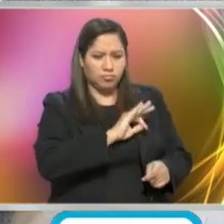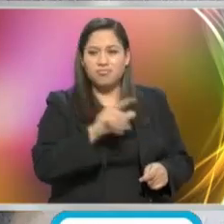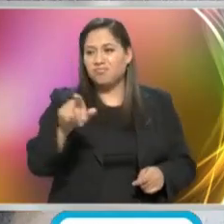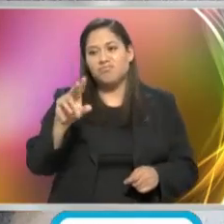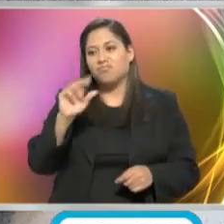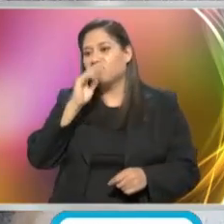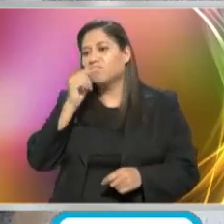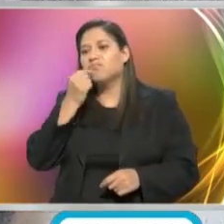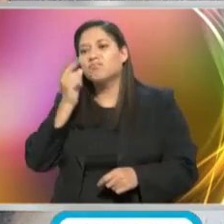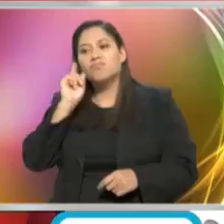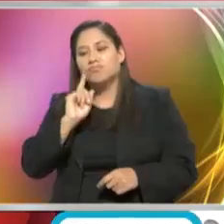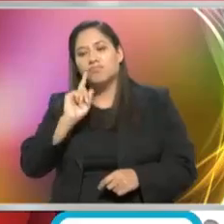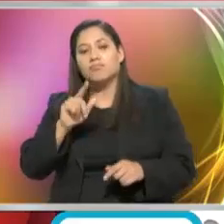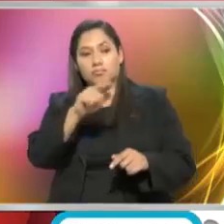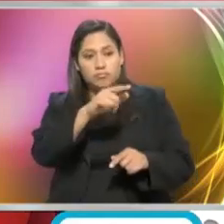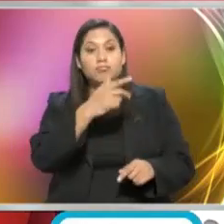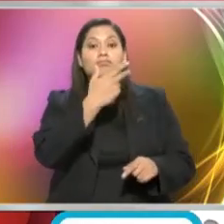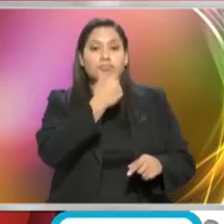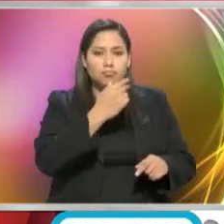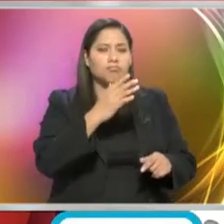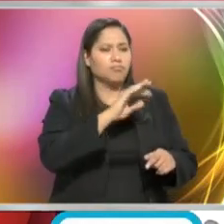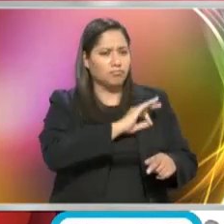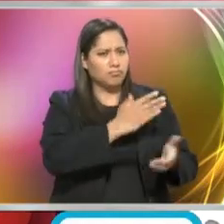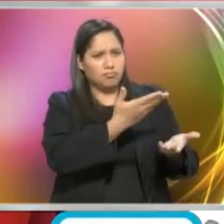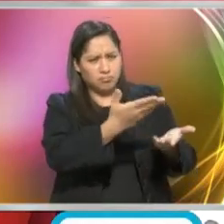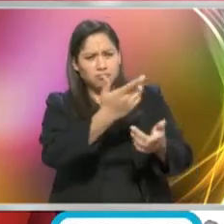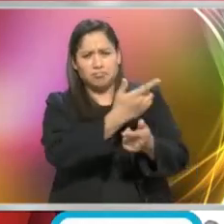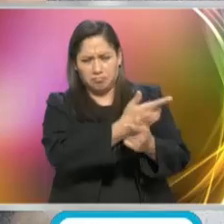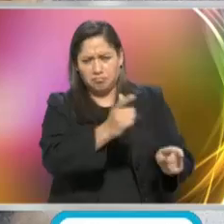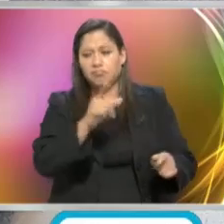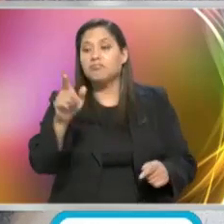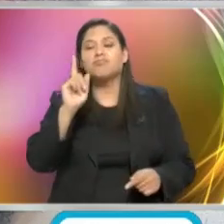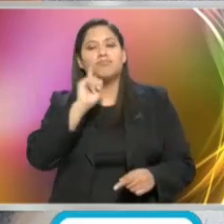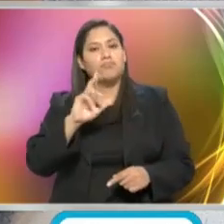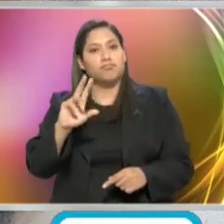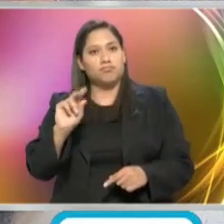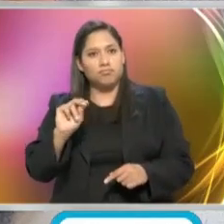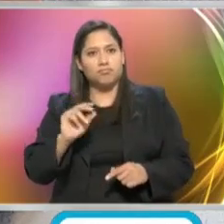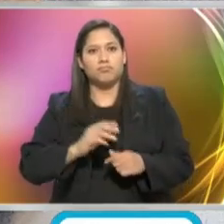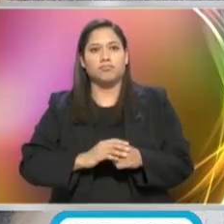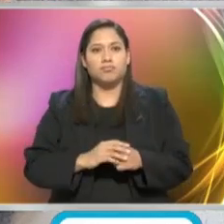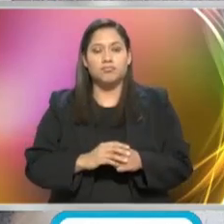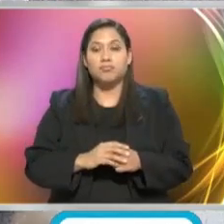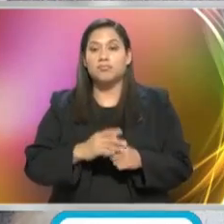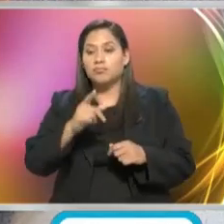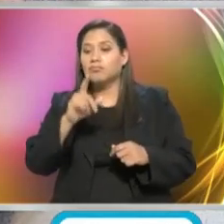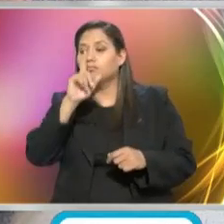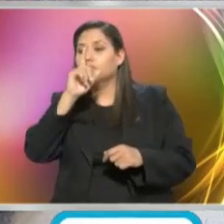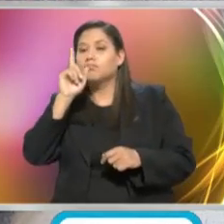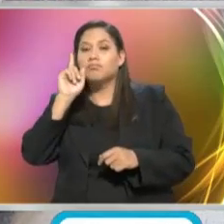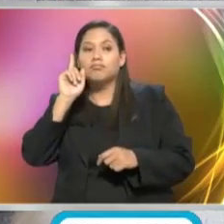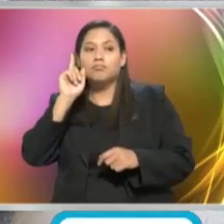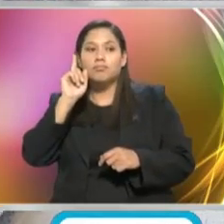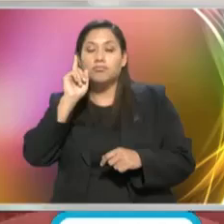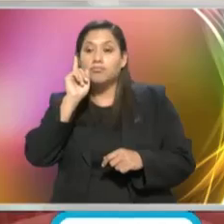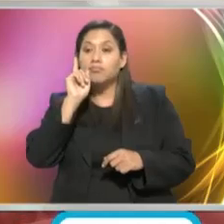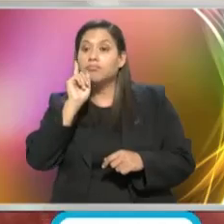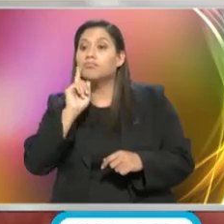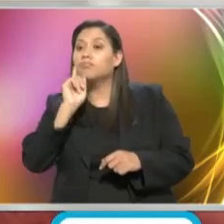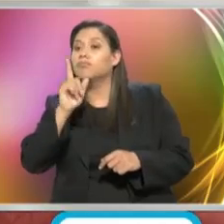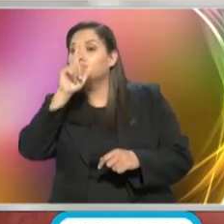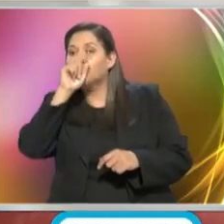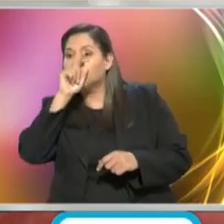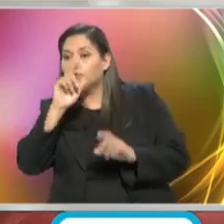tú no porque eres niña, Claro. No. tú sí puedes tener relaciones sexuales porque eso es natural en los hombres y cuiden a sus gallinas porque él les va mi gallo. Todo eso